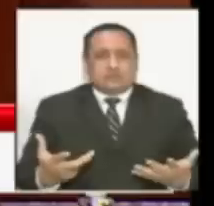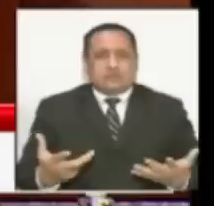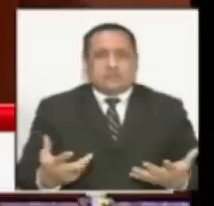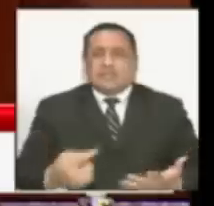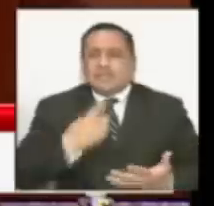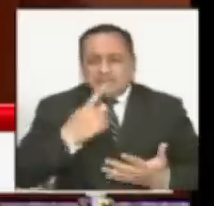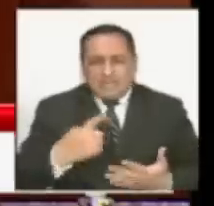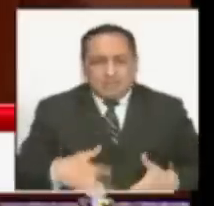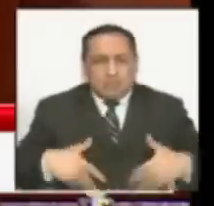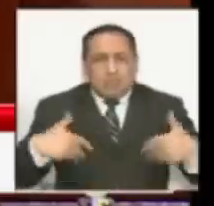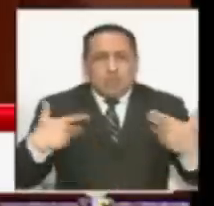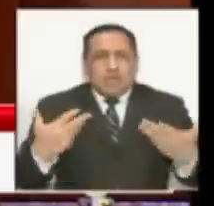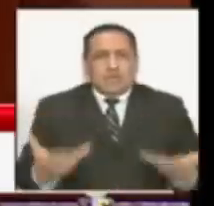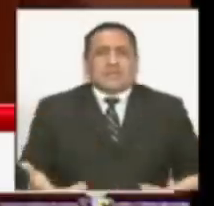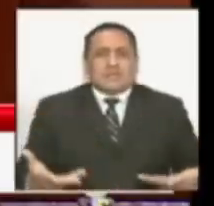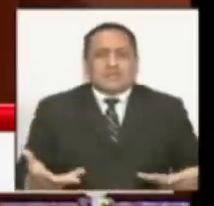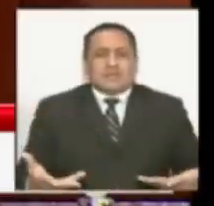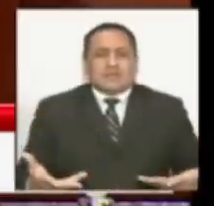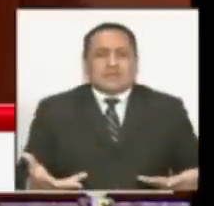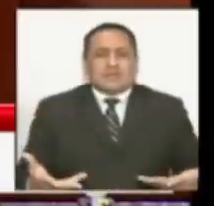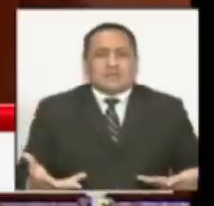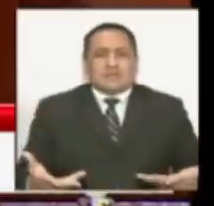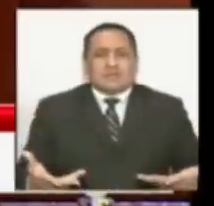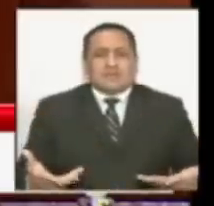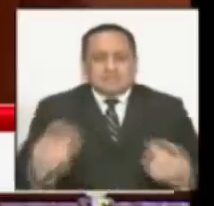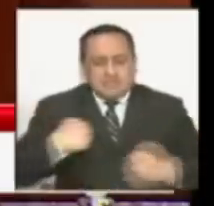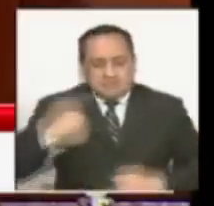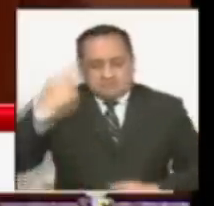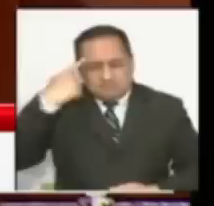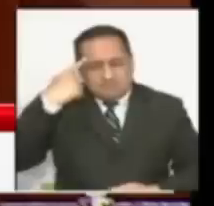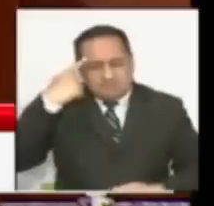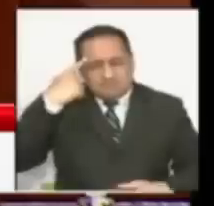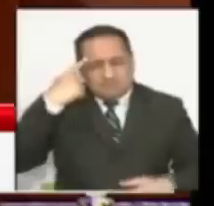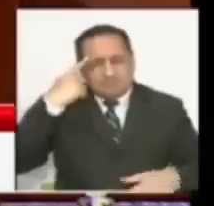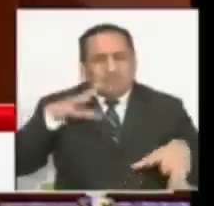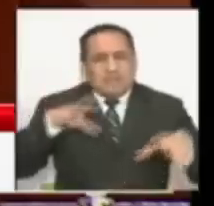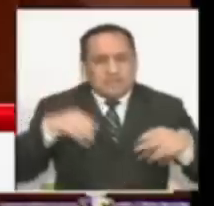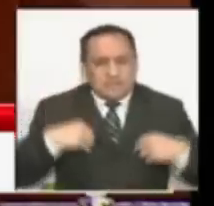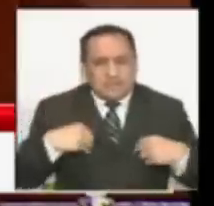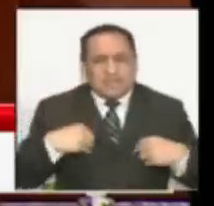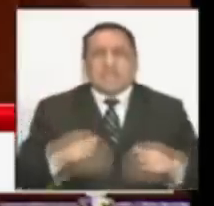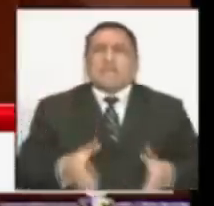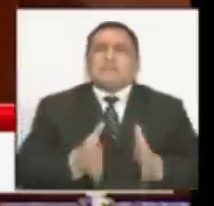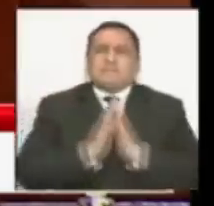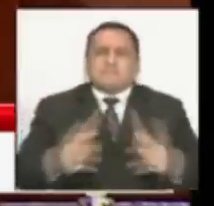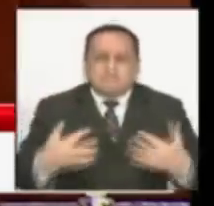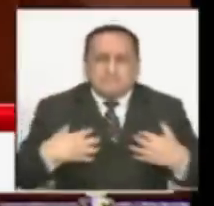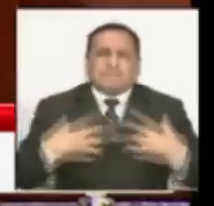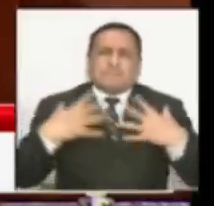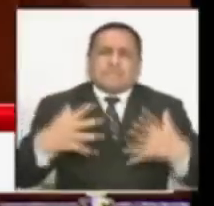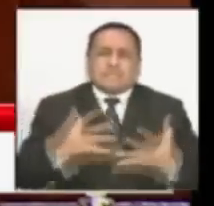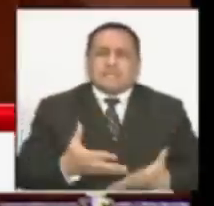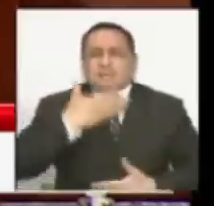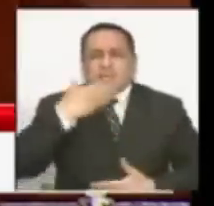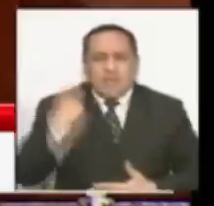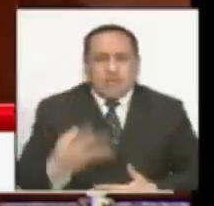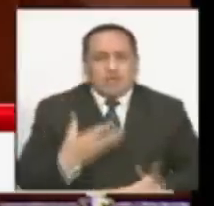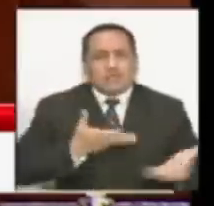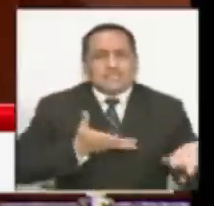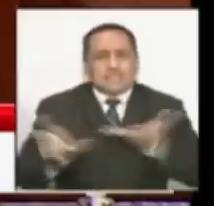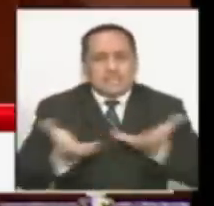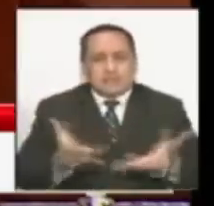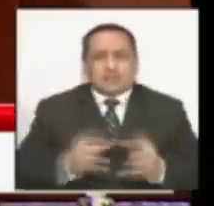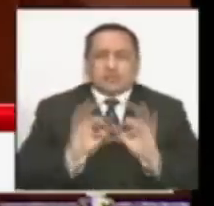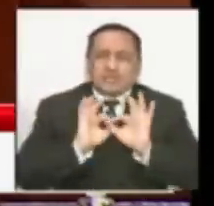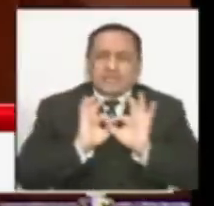que es capaz de tomar conciencia y reclamar más y mejores servicios